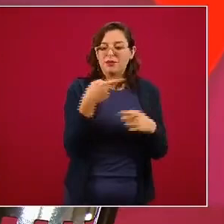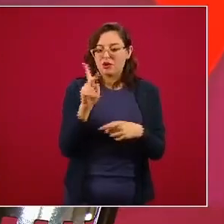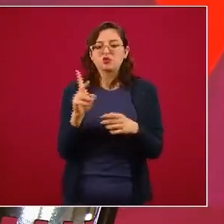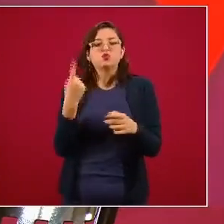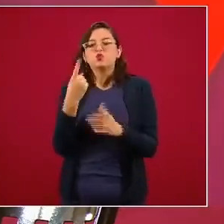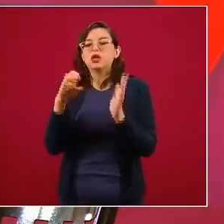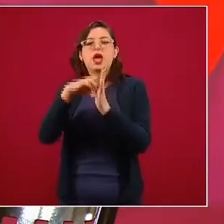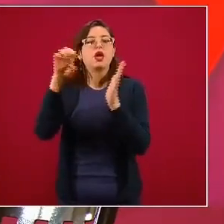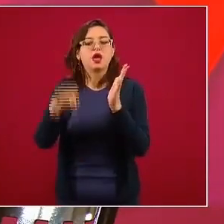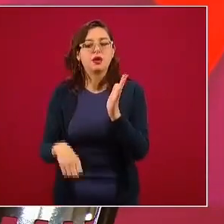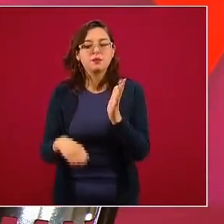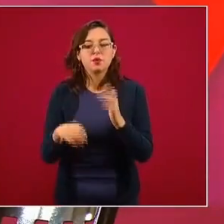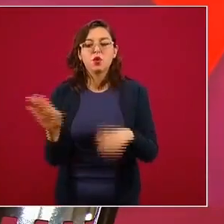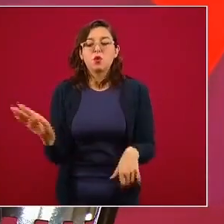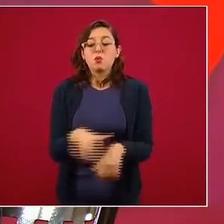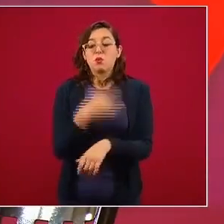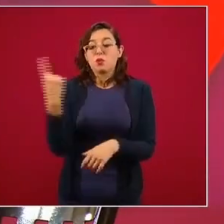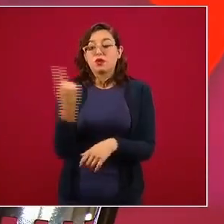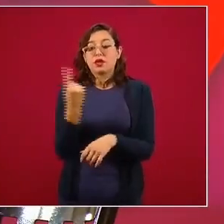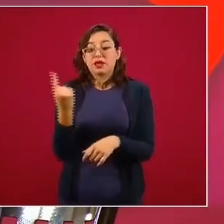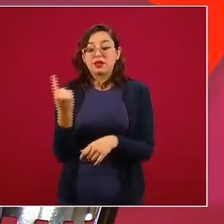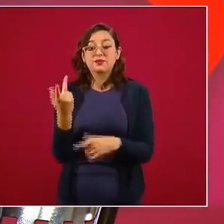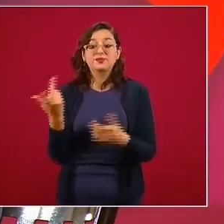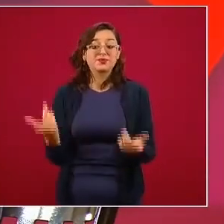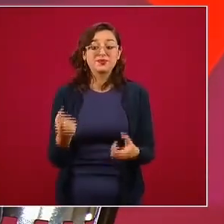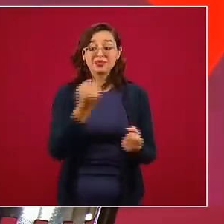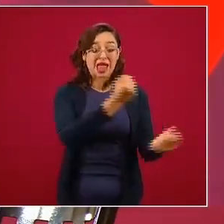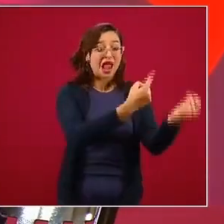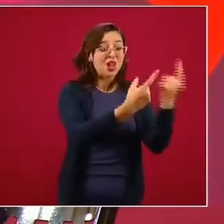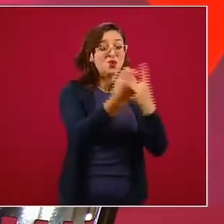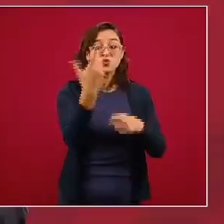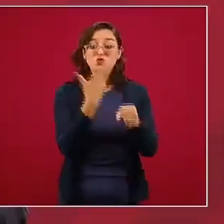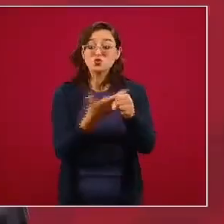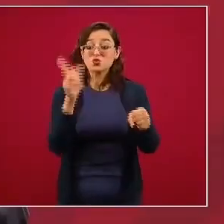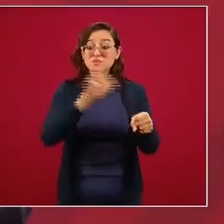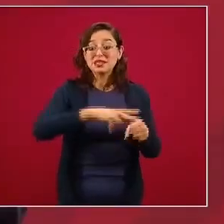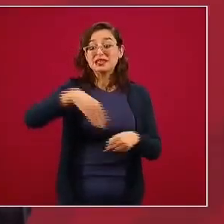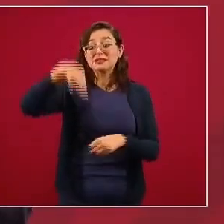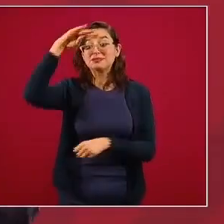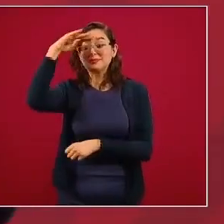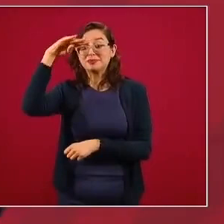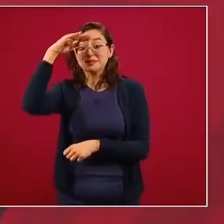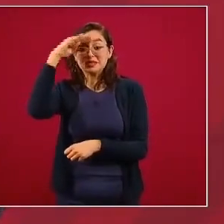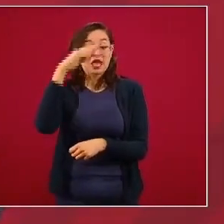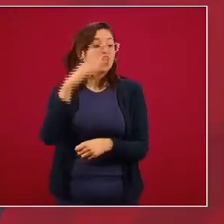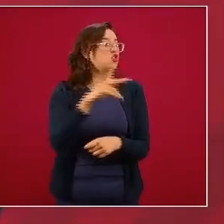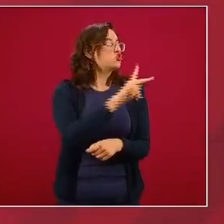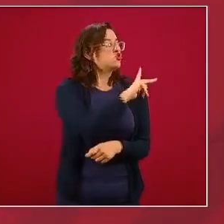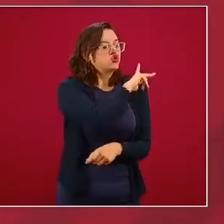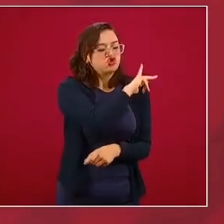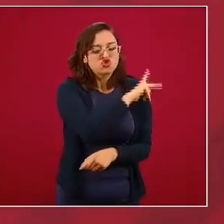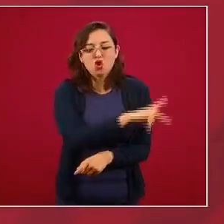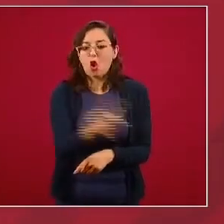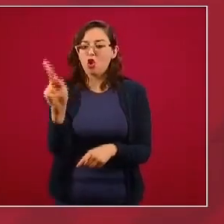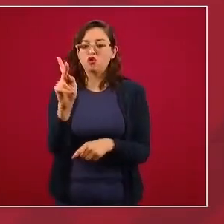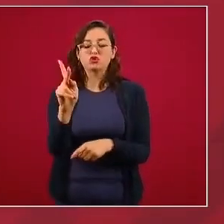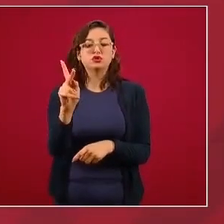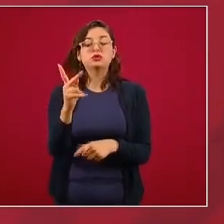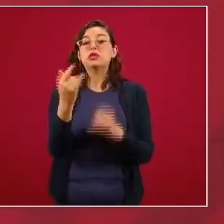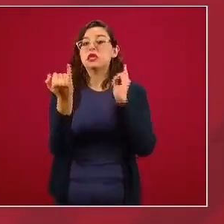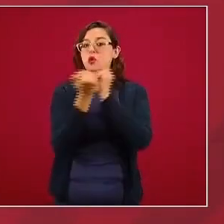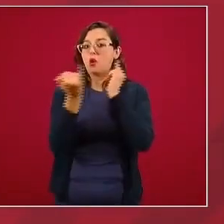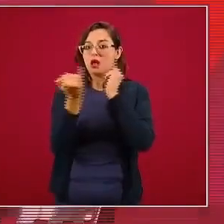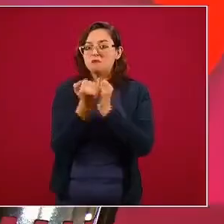es, ocurrió que hubo la expectativa pública de que todo mundo, incluso quien no estuviera intubando a